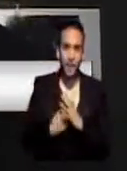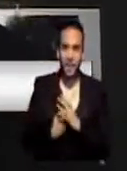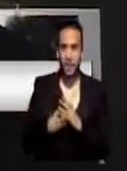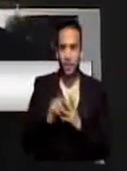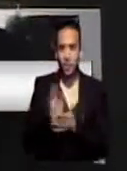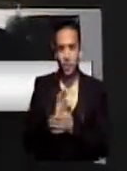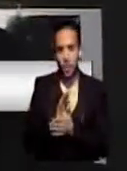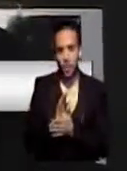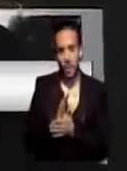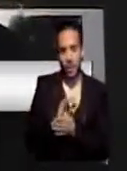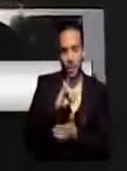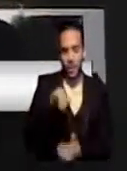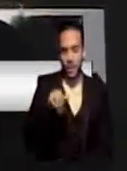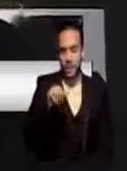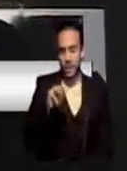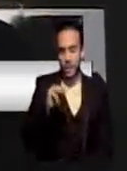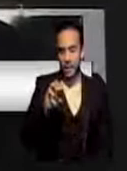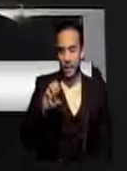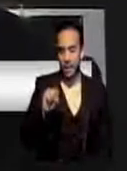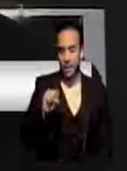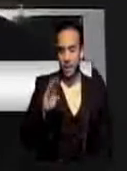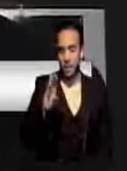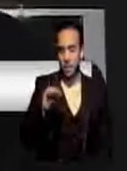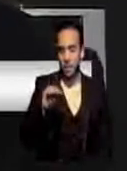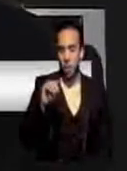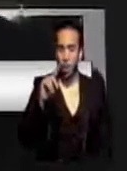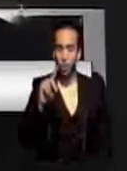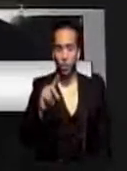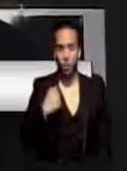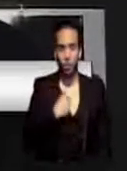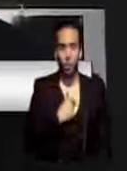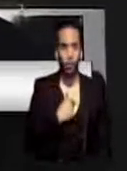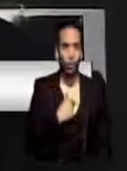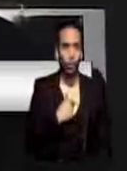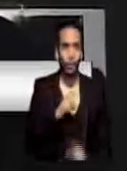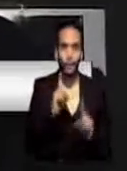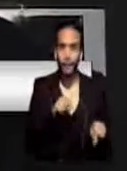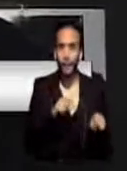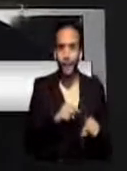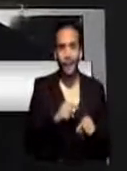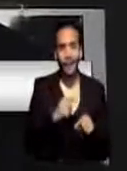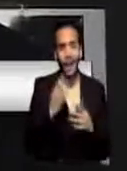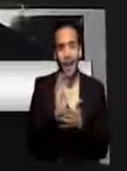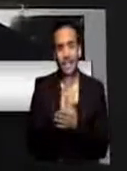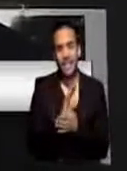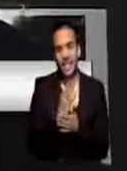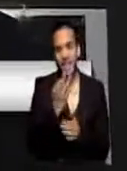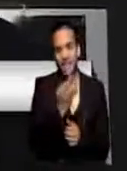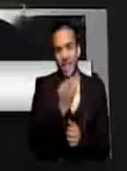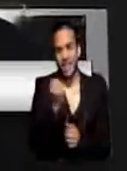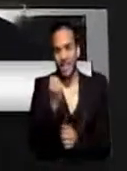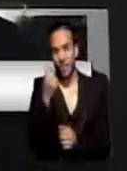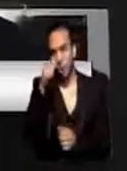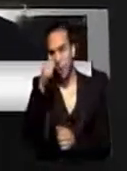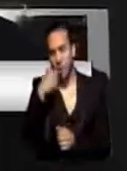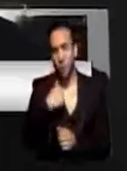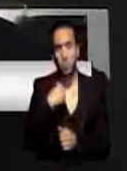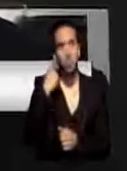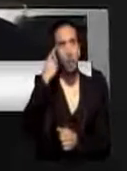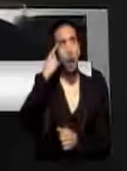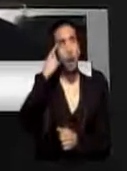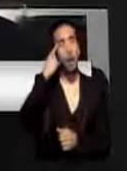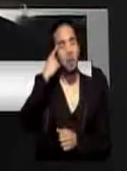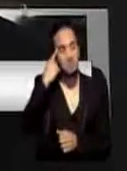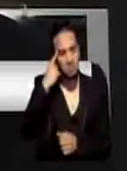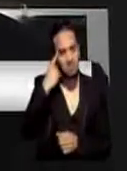Bond, y nosotros íbamos mucho al cine, ese era el hobby de nosotros viernes, sábado y domingo. Y se me ocurrió pues hacer una